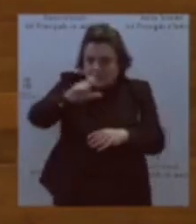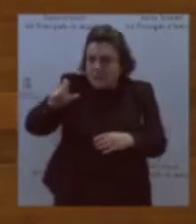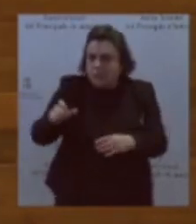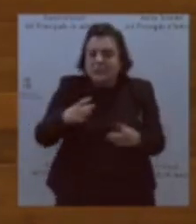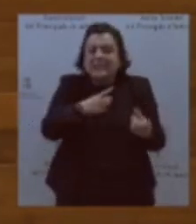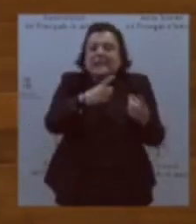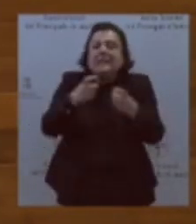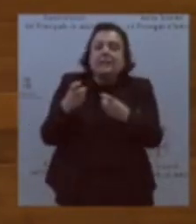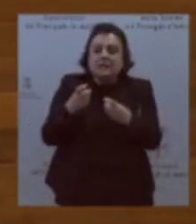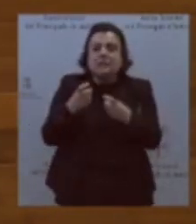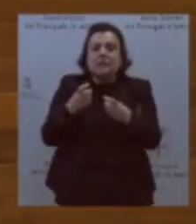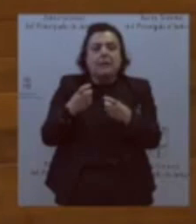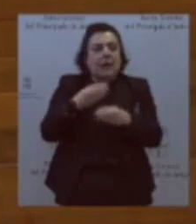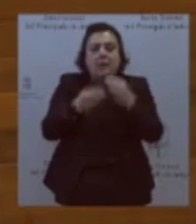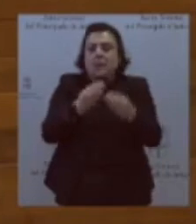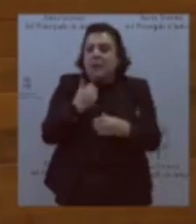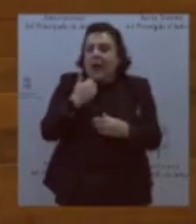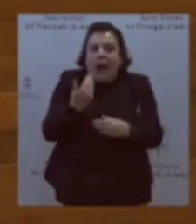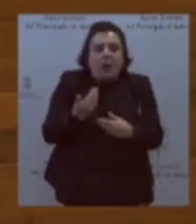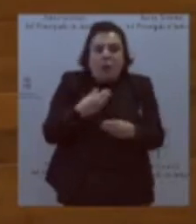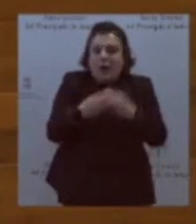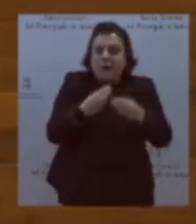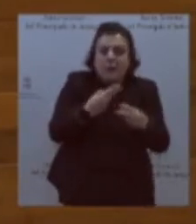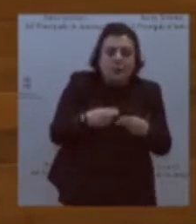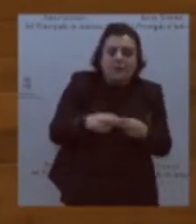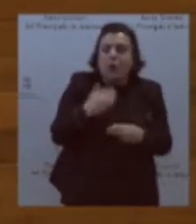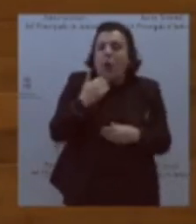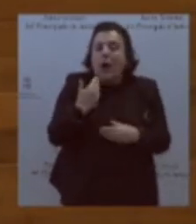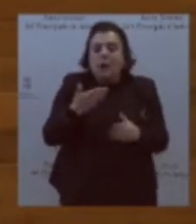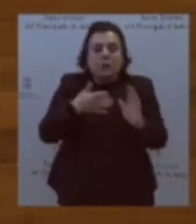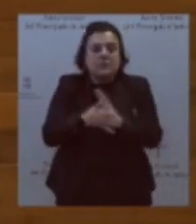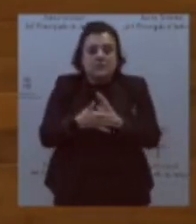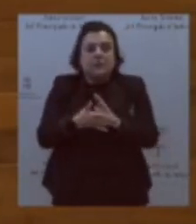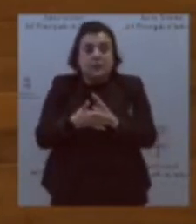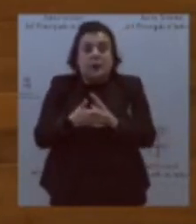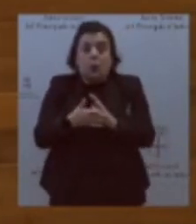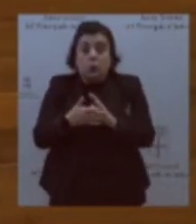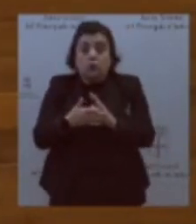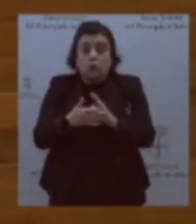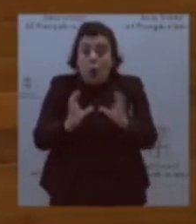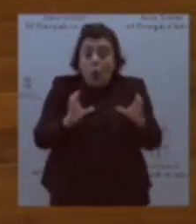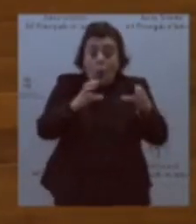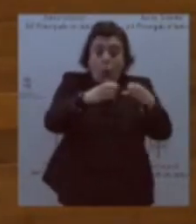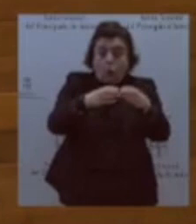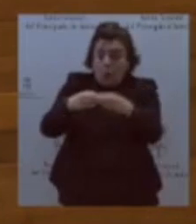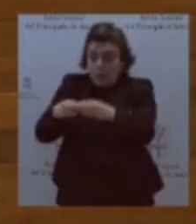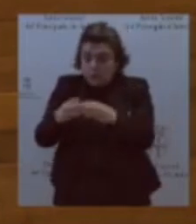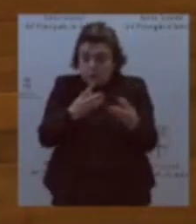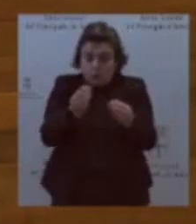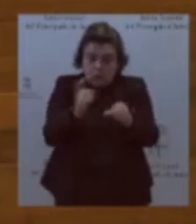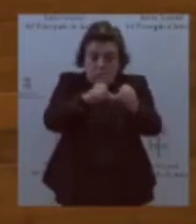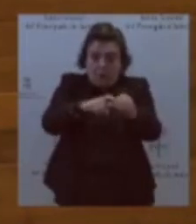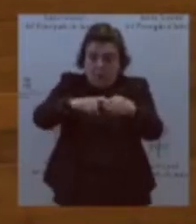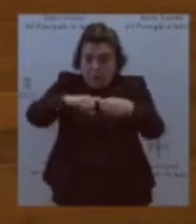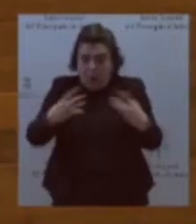que se revela también en que haya una iniciativa multipartidista con muchísimos partidos que nos unimos a decir ya es hora de que se pongan fechas